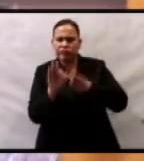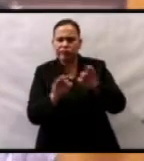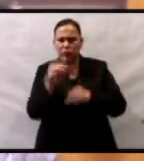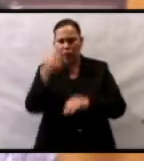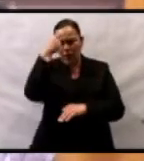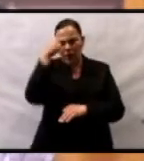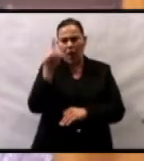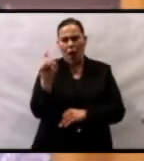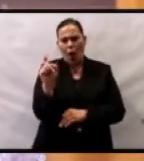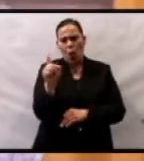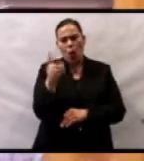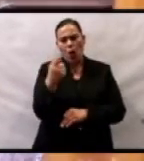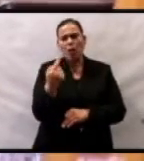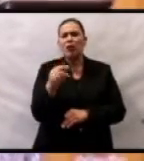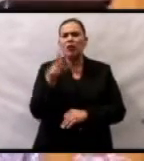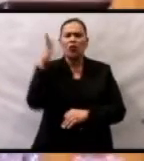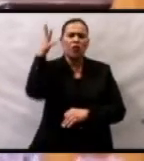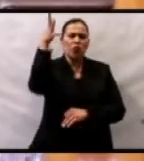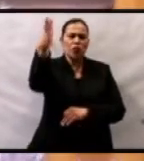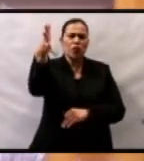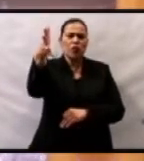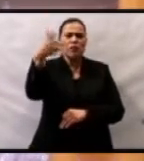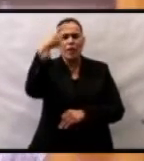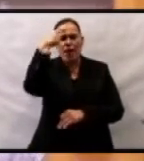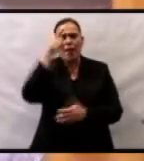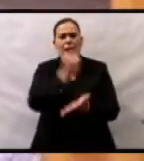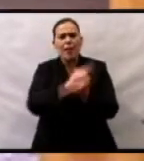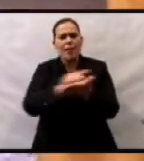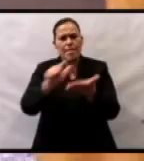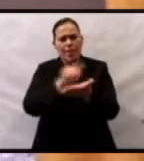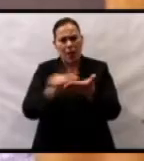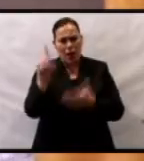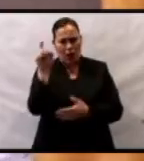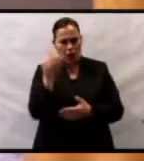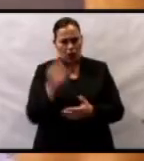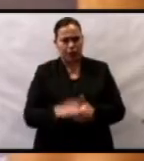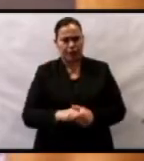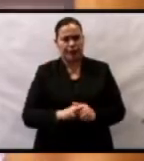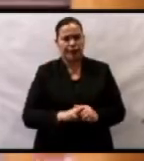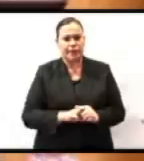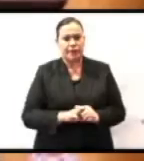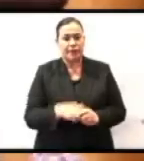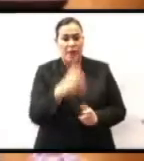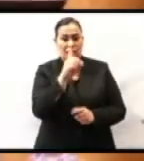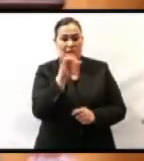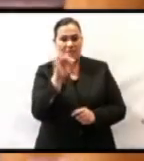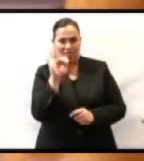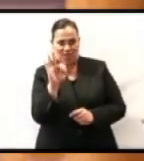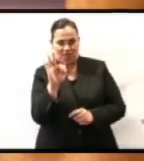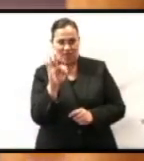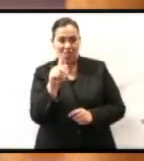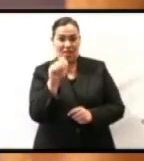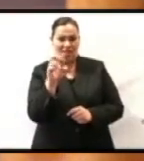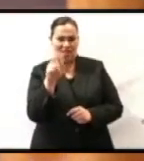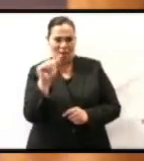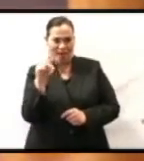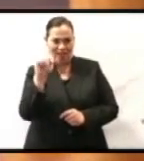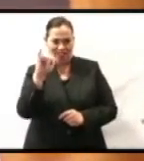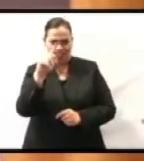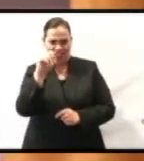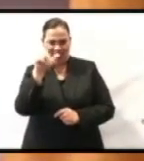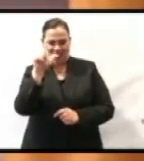económica para los de saneamiento. En el DIF, Tepatitlán, se